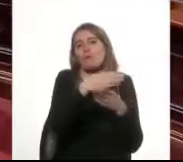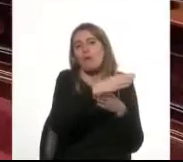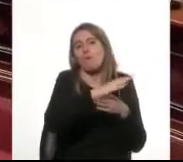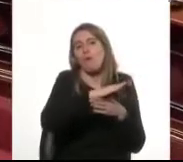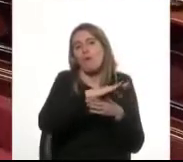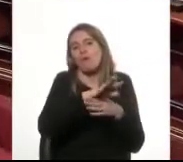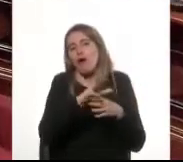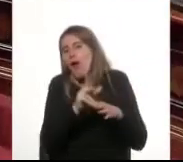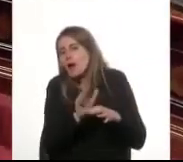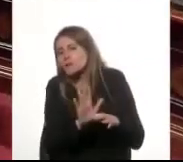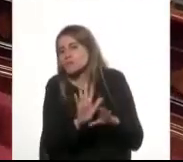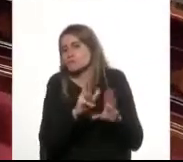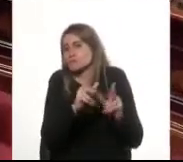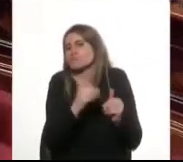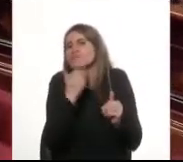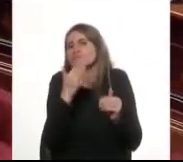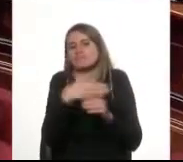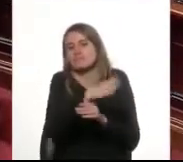bandidista.